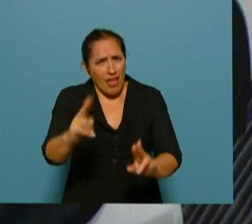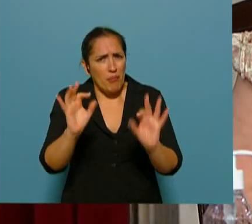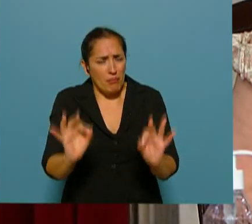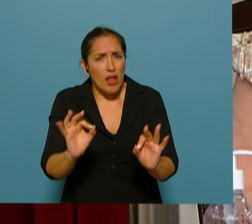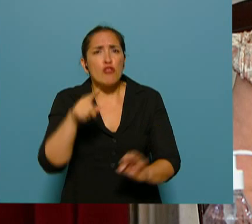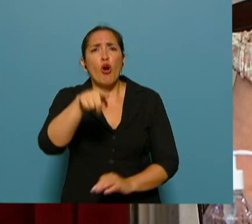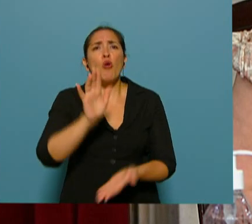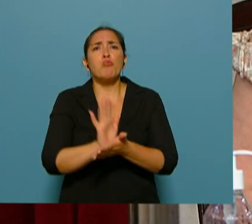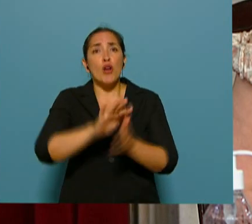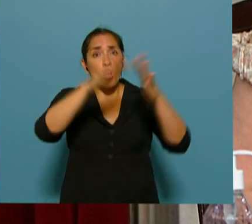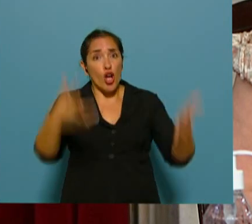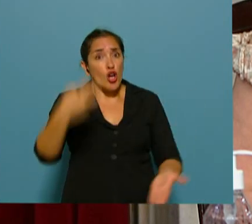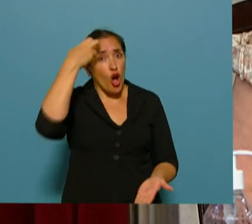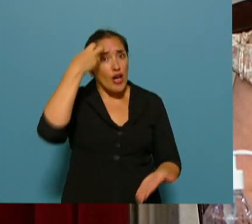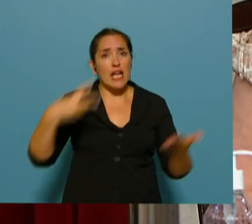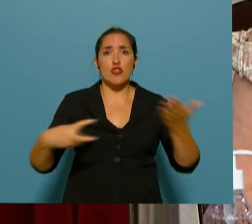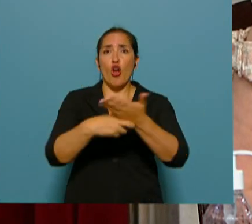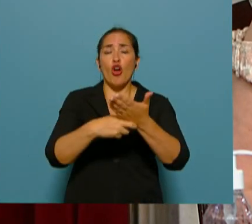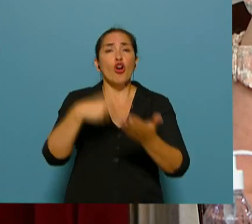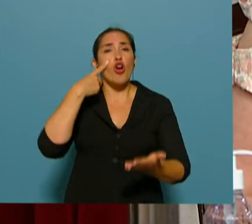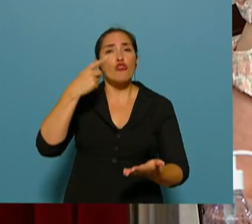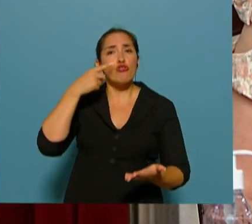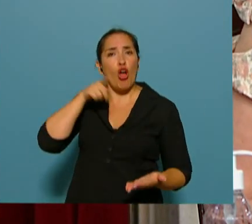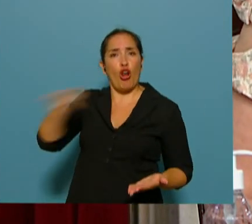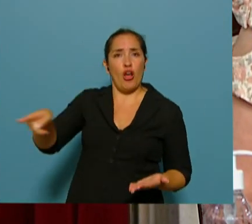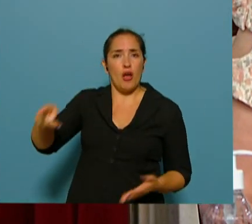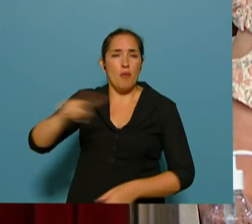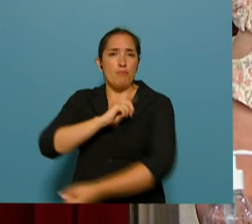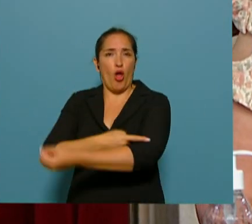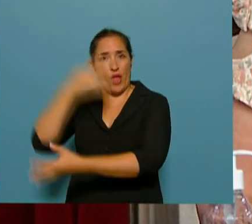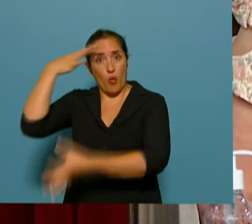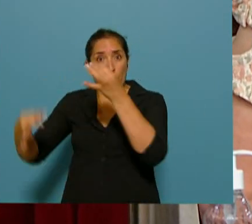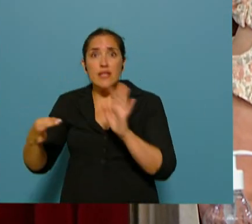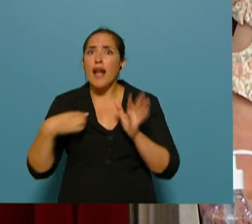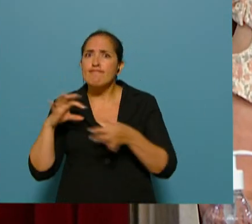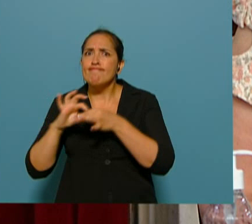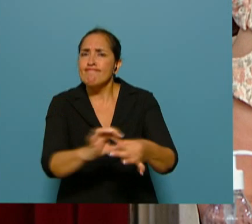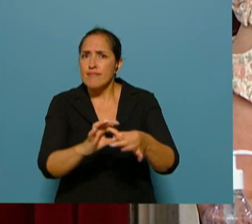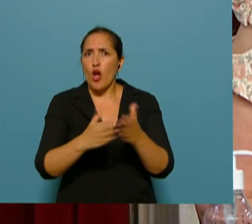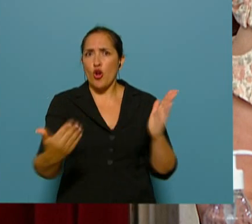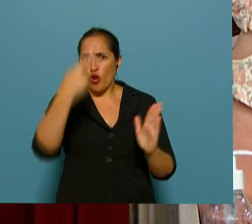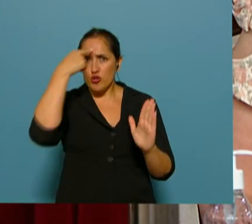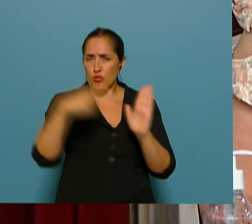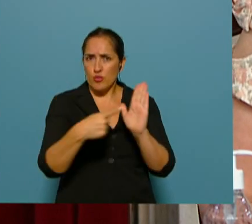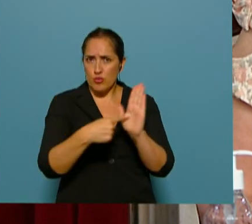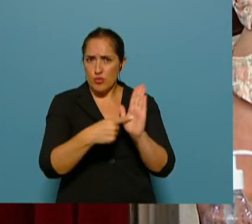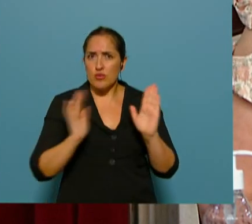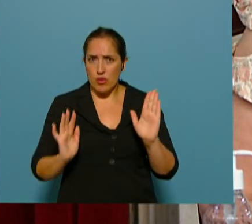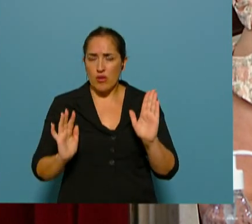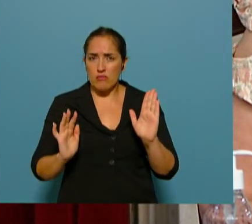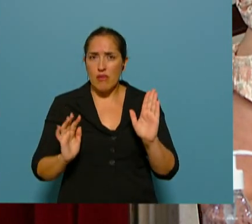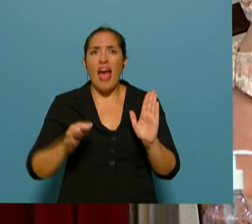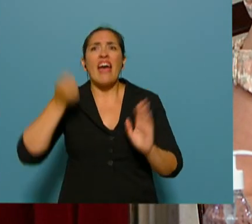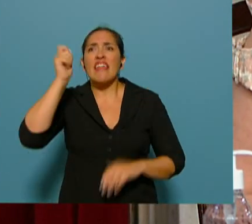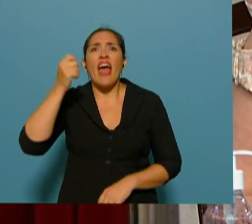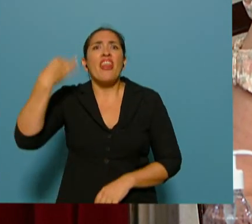asuma el rol de control cruzado sobre el Poder Judicial. Así lo prevé nuestra Constitución. Institucionalmente, alguien